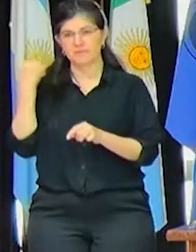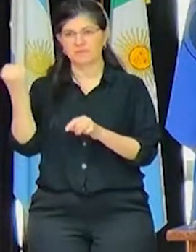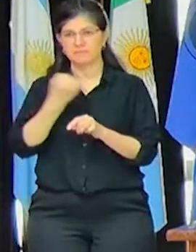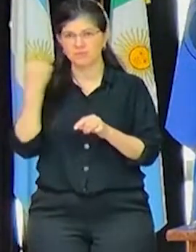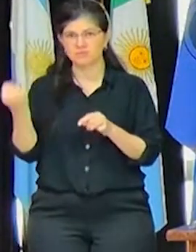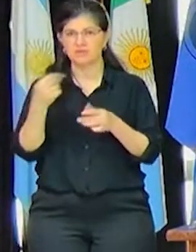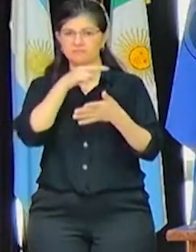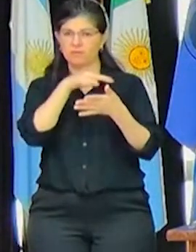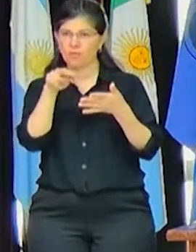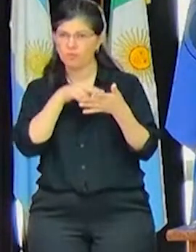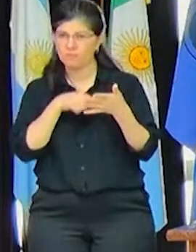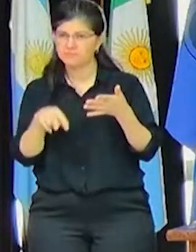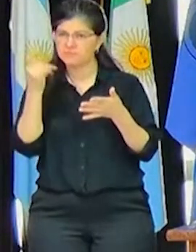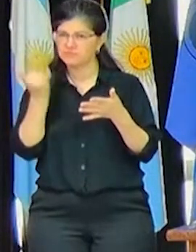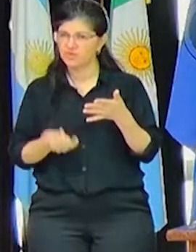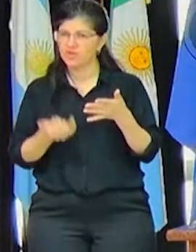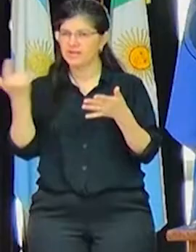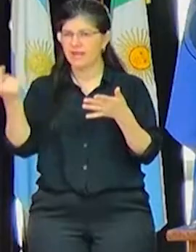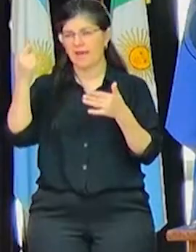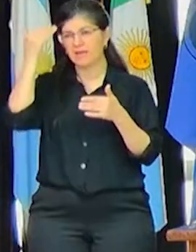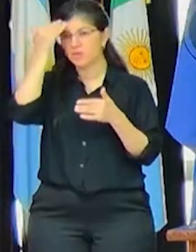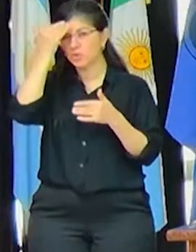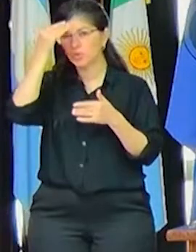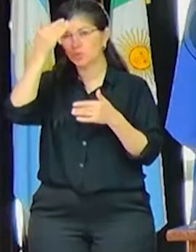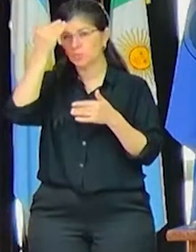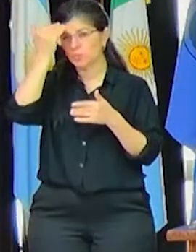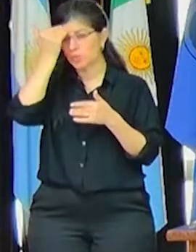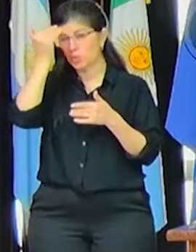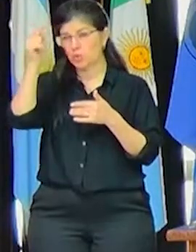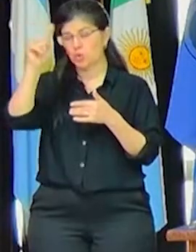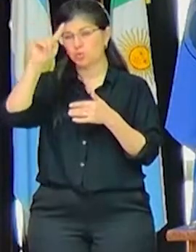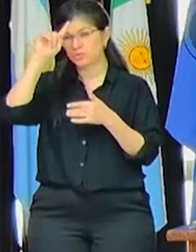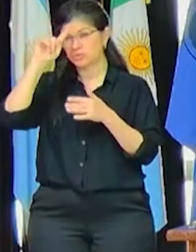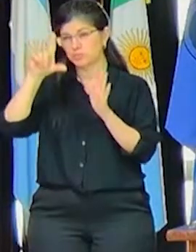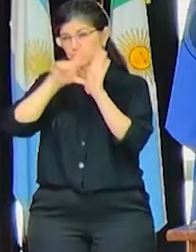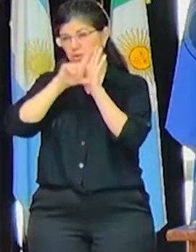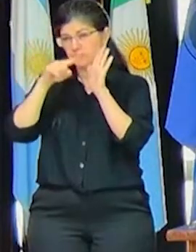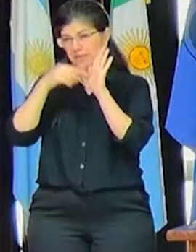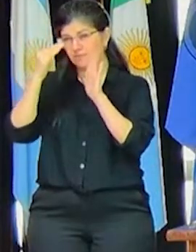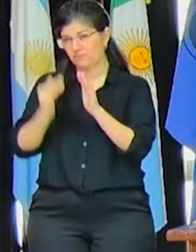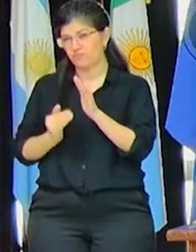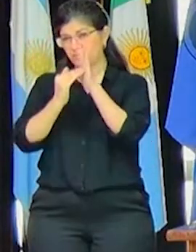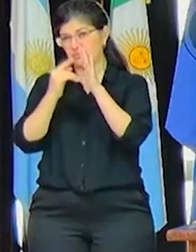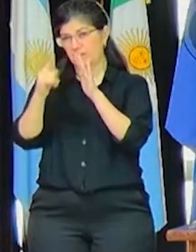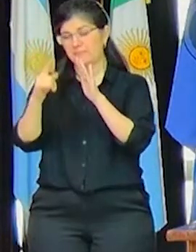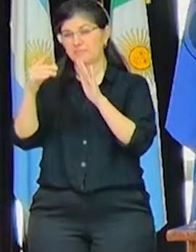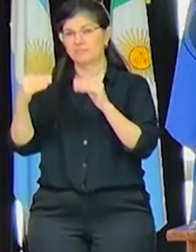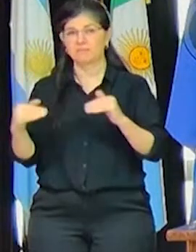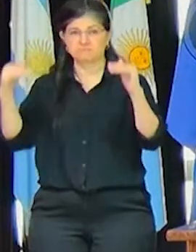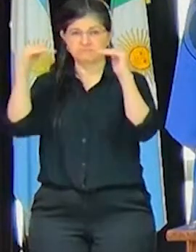rango constitucional y, como digo yo, puede tener rango interestelar. Si no se aplica, no sirve para nada. Entonces tenemos